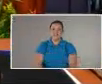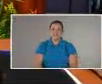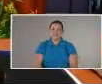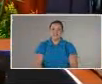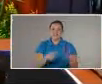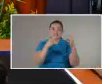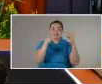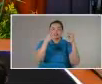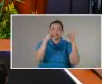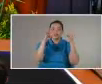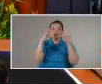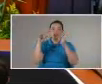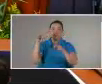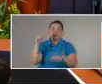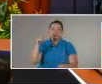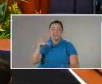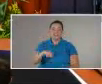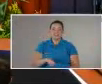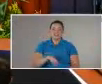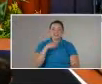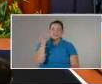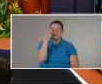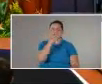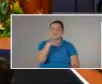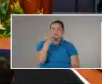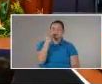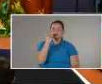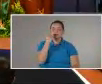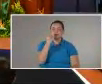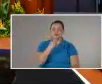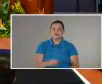Predicar aquí es maravilloso, hermano.